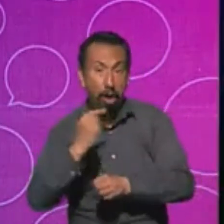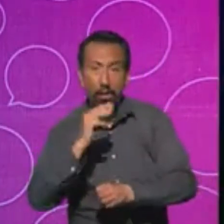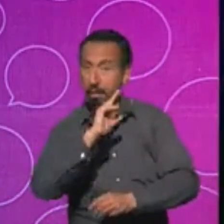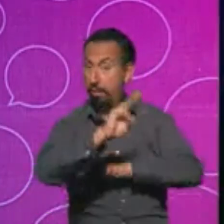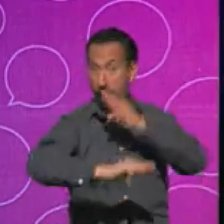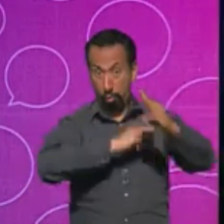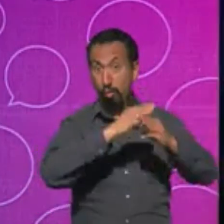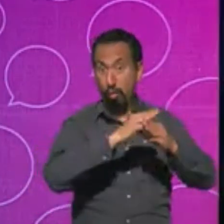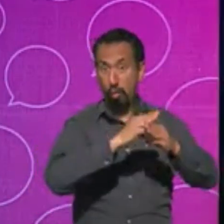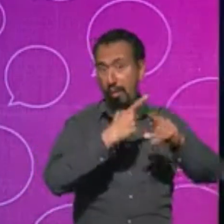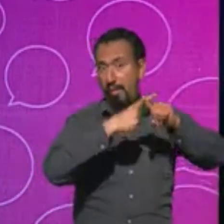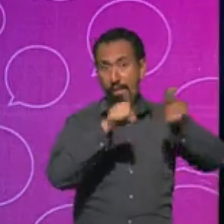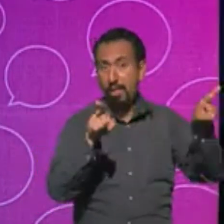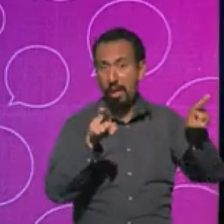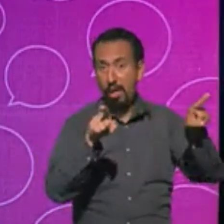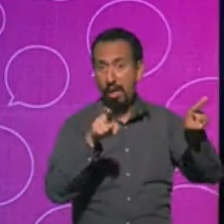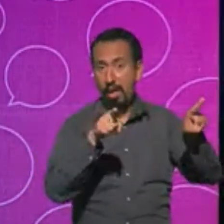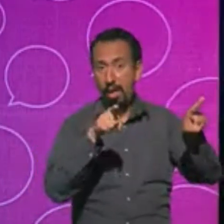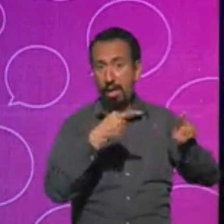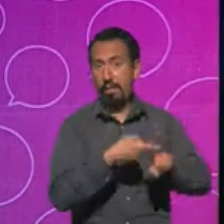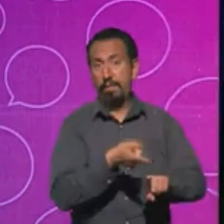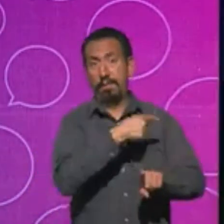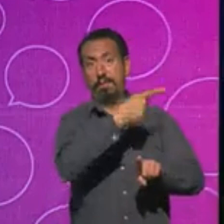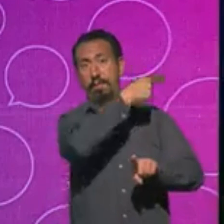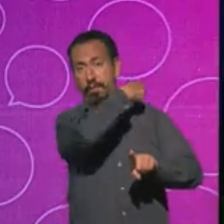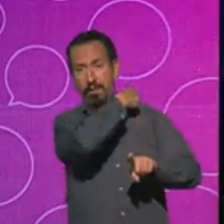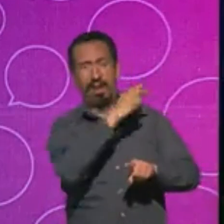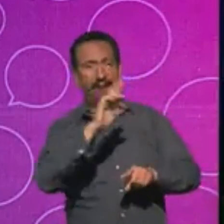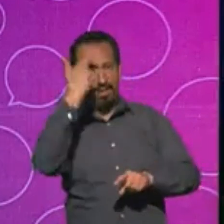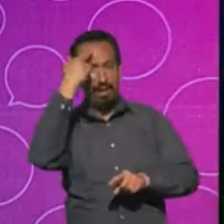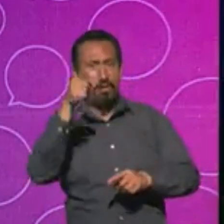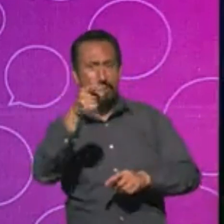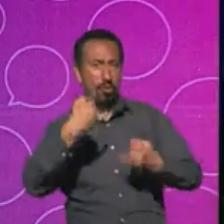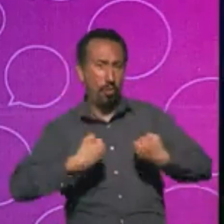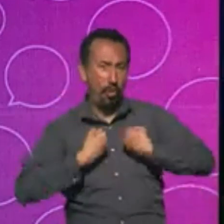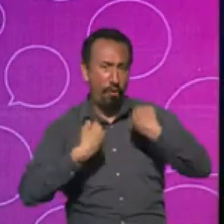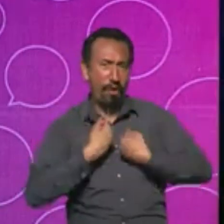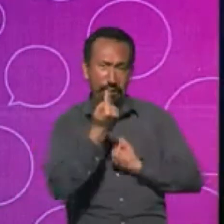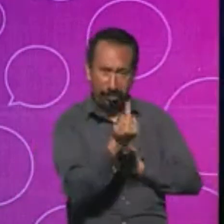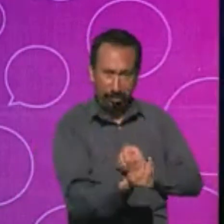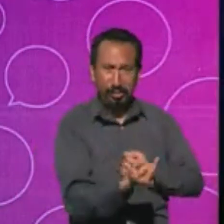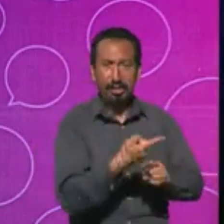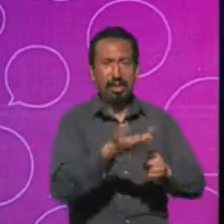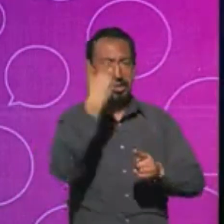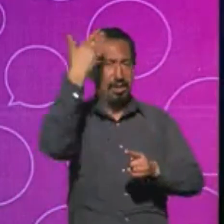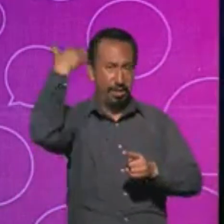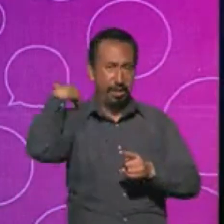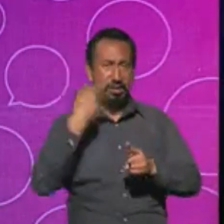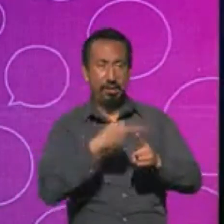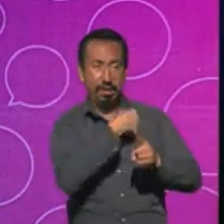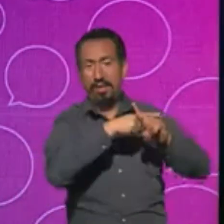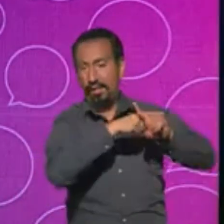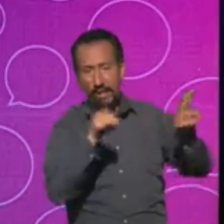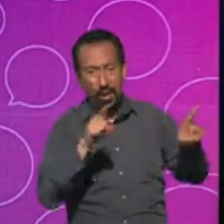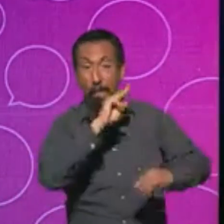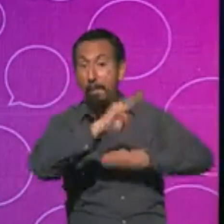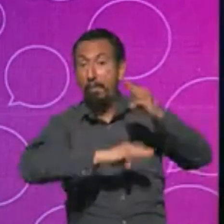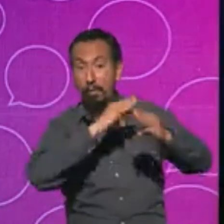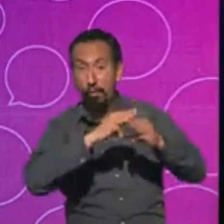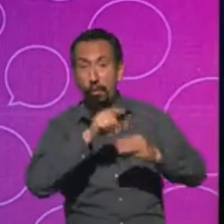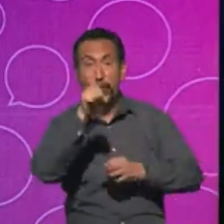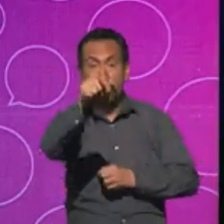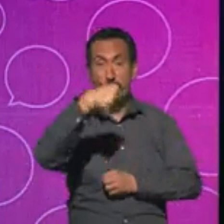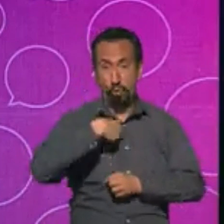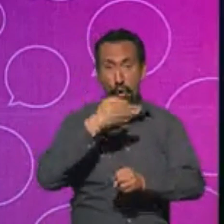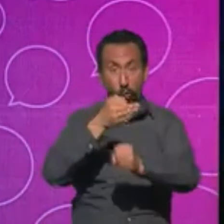completamente distinto al mundo que les tocó a mis compañeros vivir y administrar el mundo en el que tú